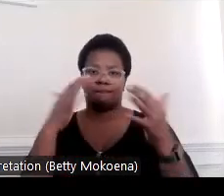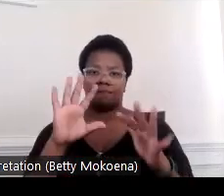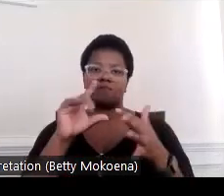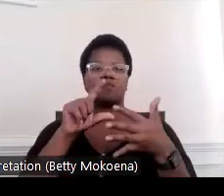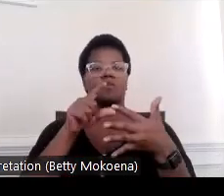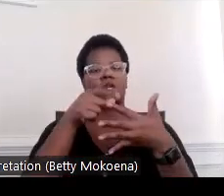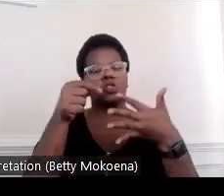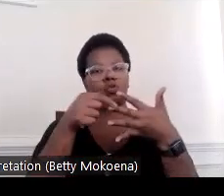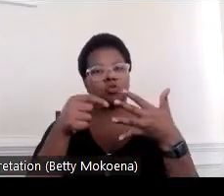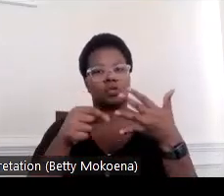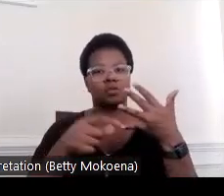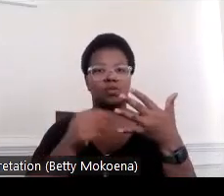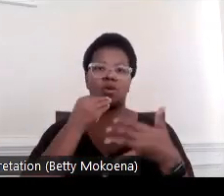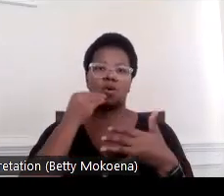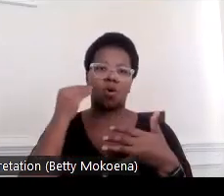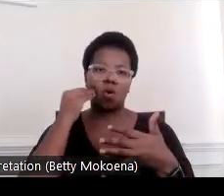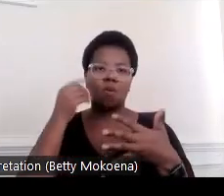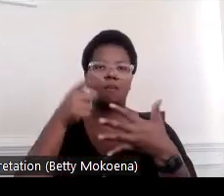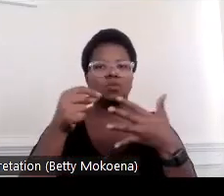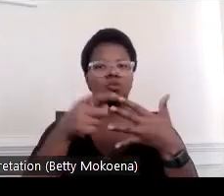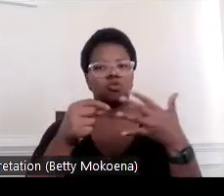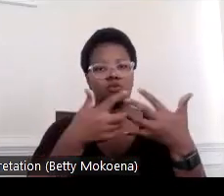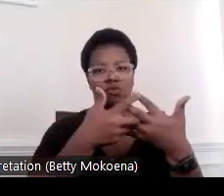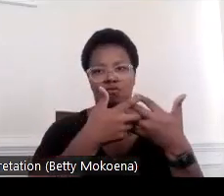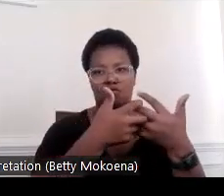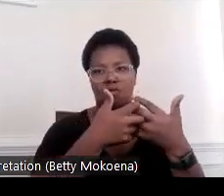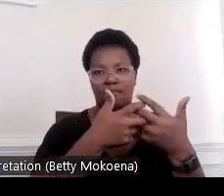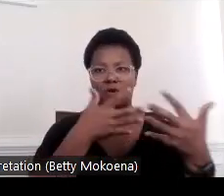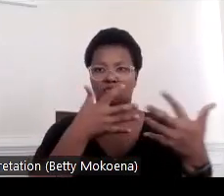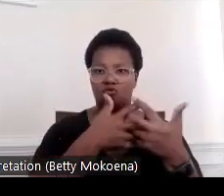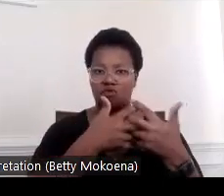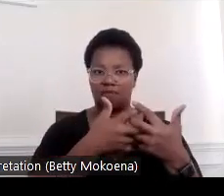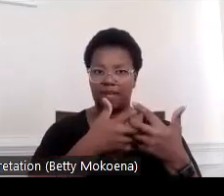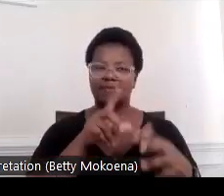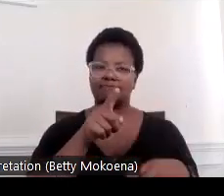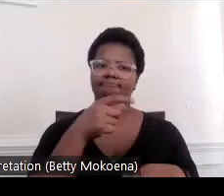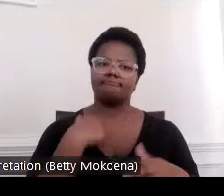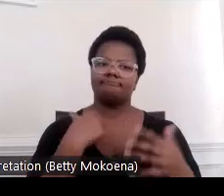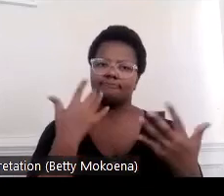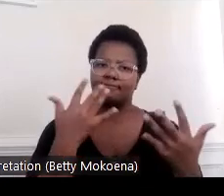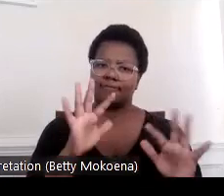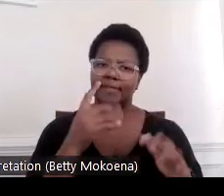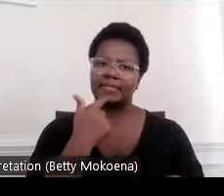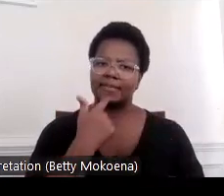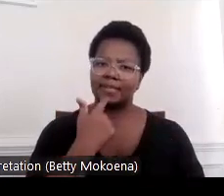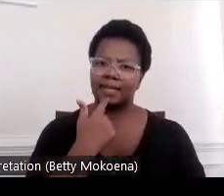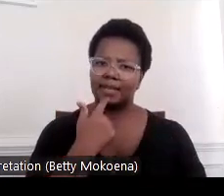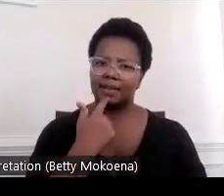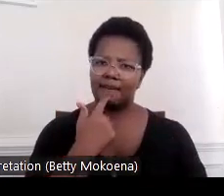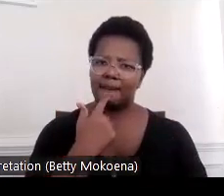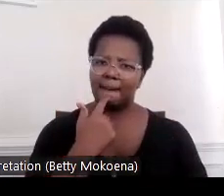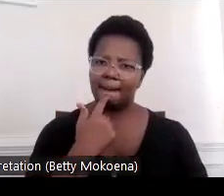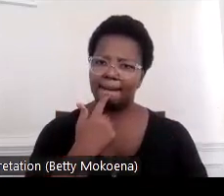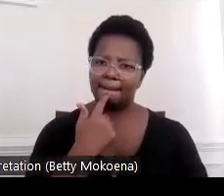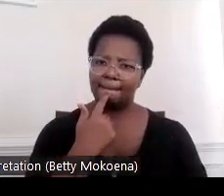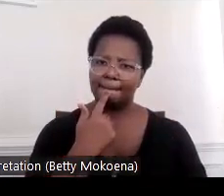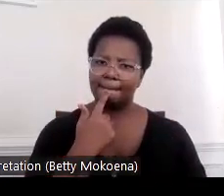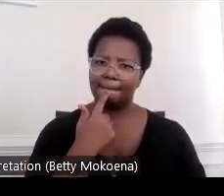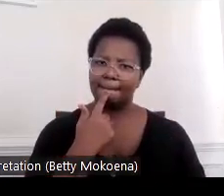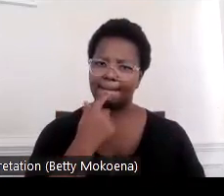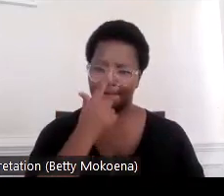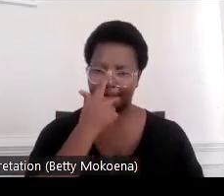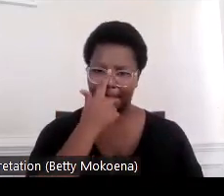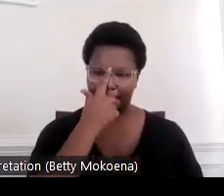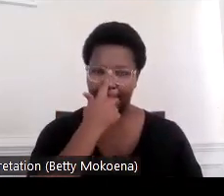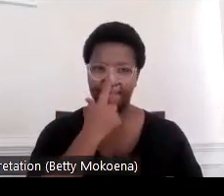muy bien estas opciones en los hogares elección del compañero de habitación como mencionamos